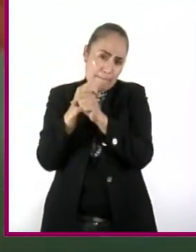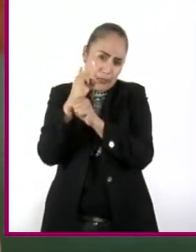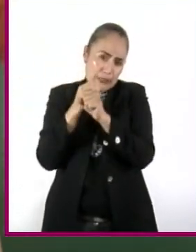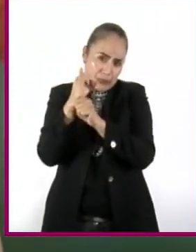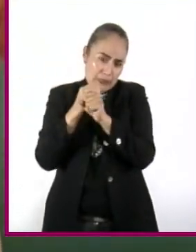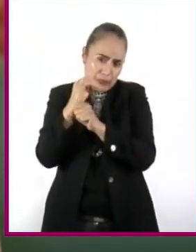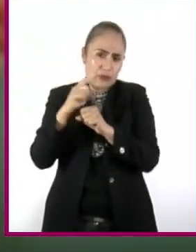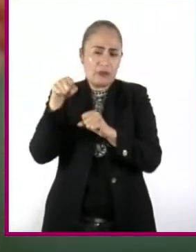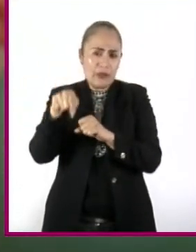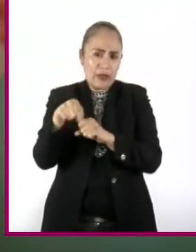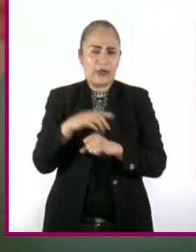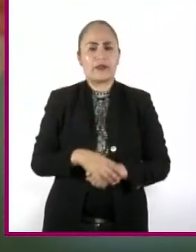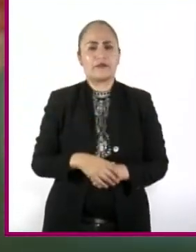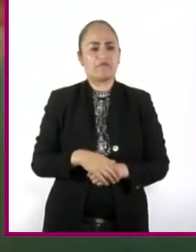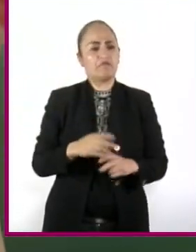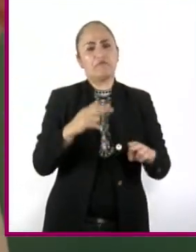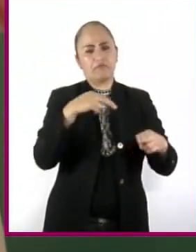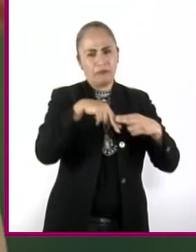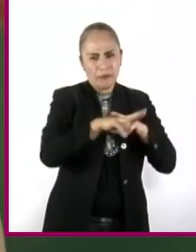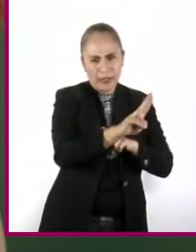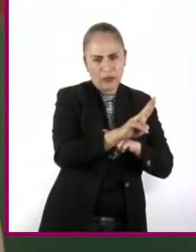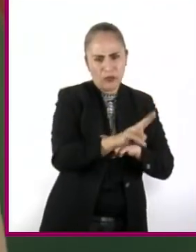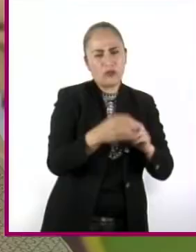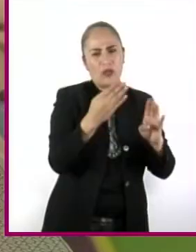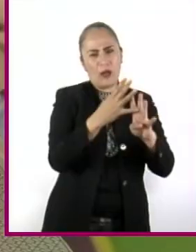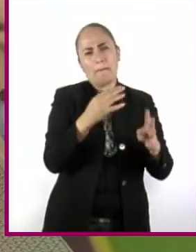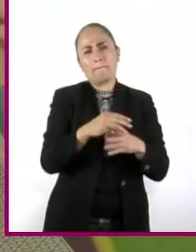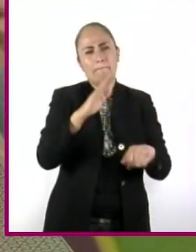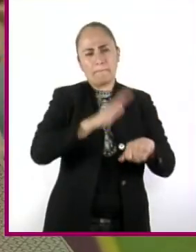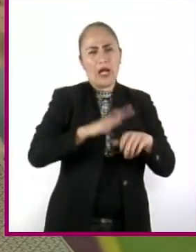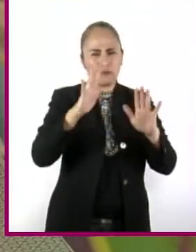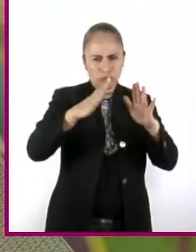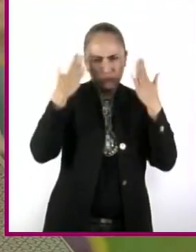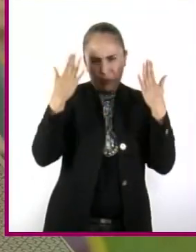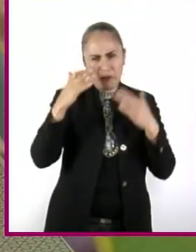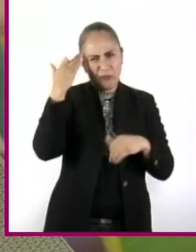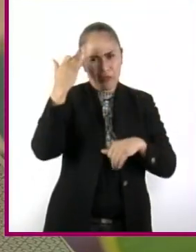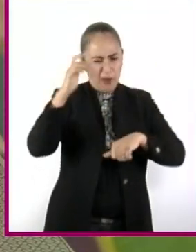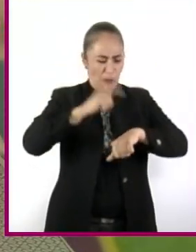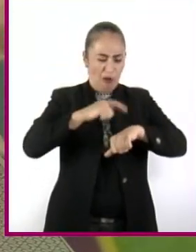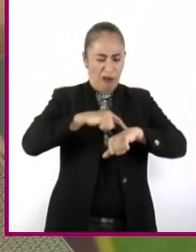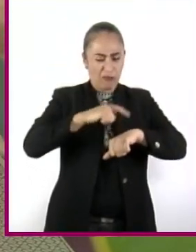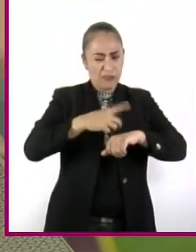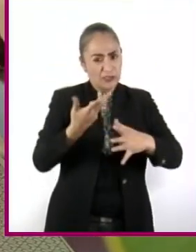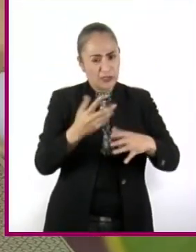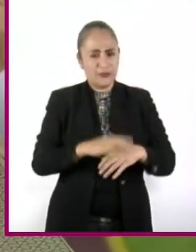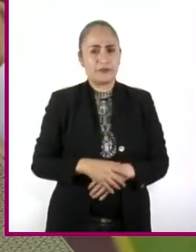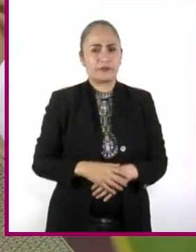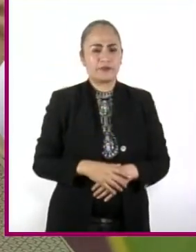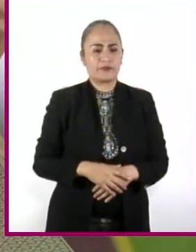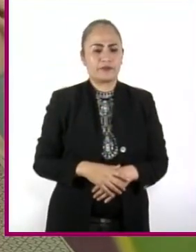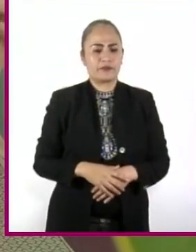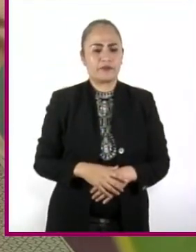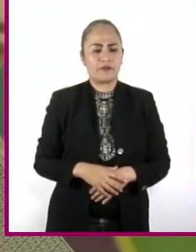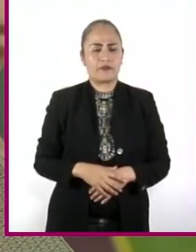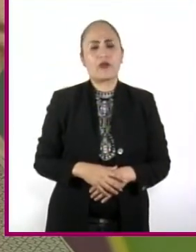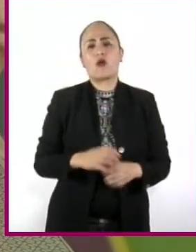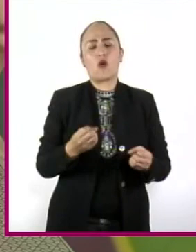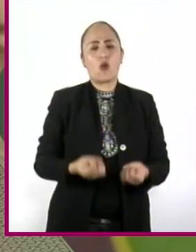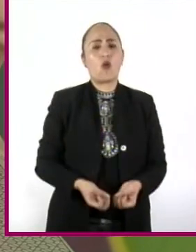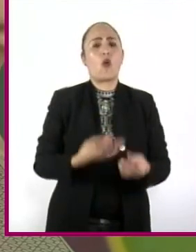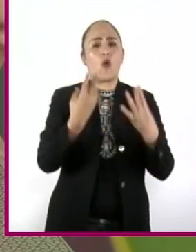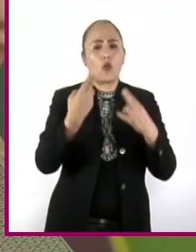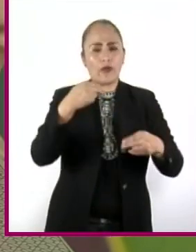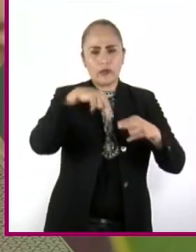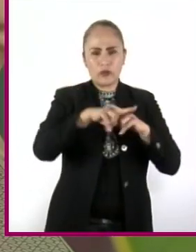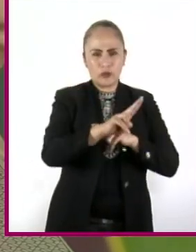la afluencia de trenes en horas pico, ¿no? O sea, como que se acomode la cantidad de trenes que